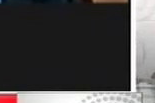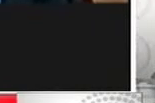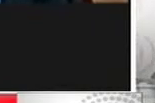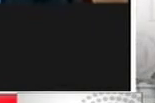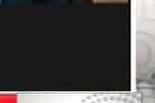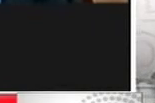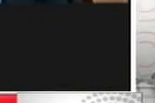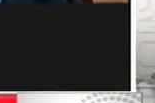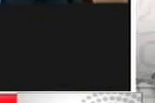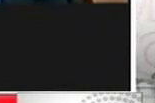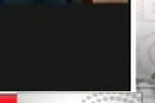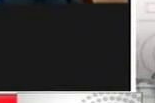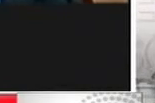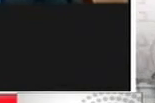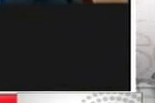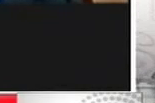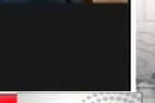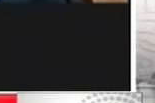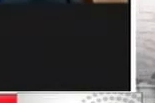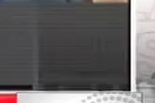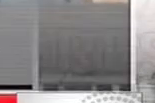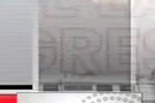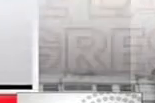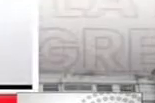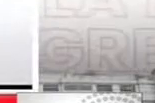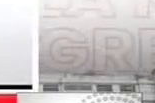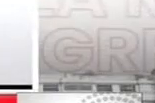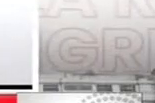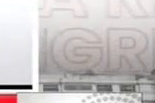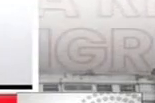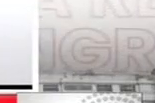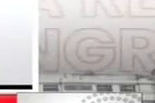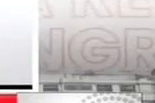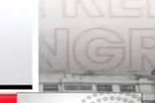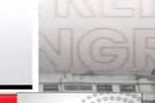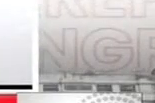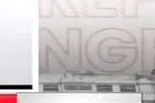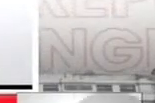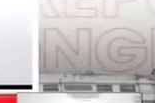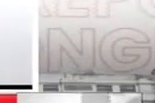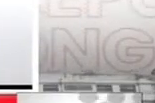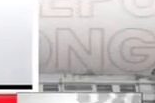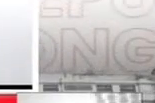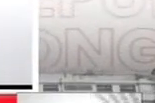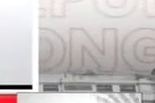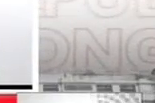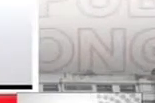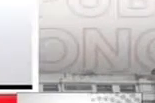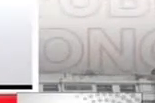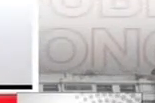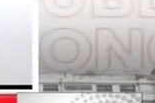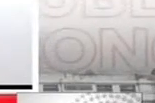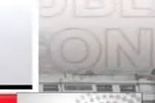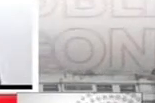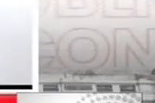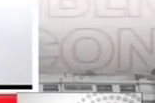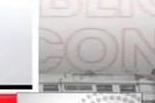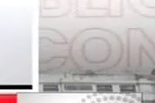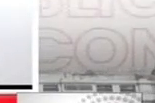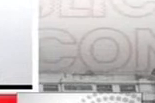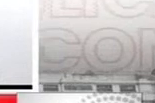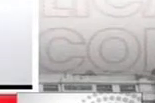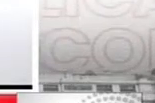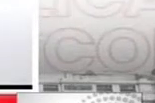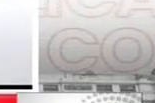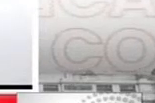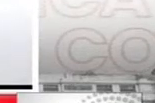el congresista Wilson Soto sobre la segunda reforma agraria. Sin duda, quien mejor puede responder esas preguntas es el